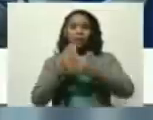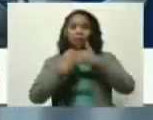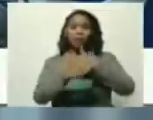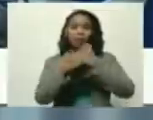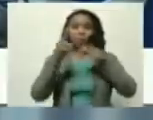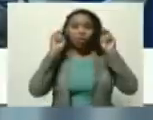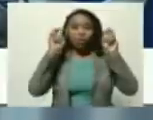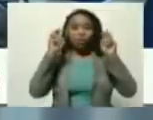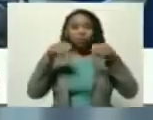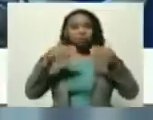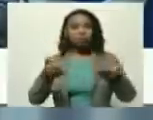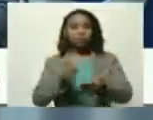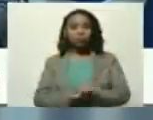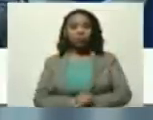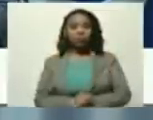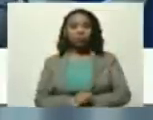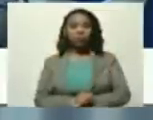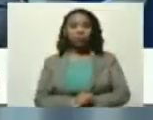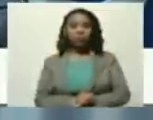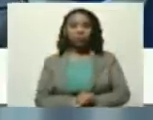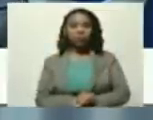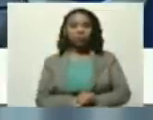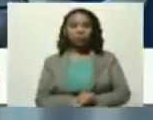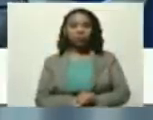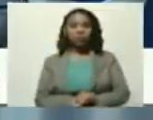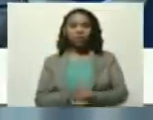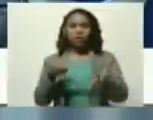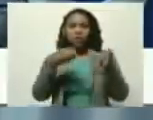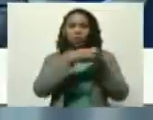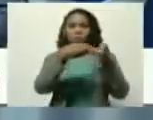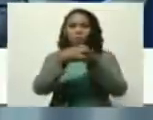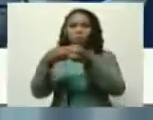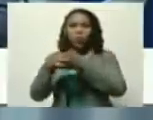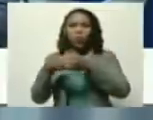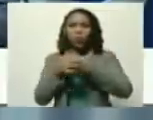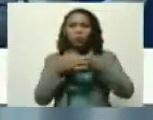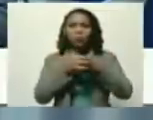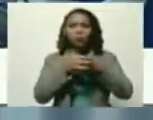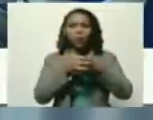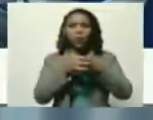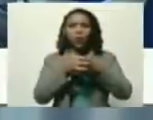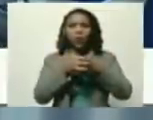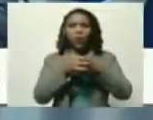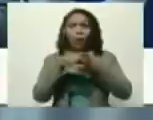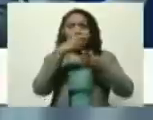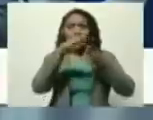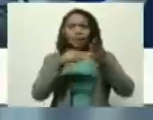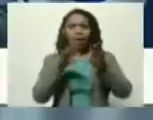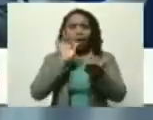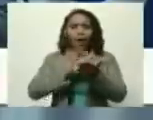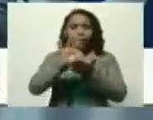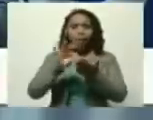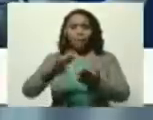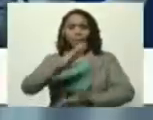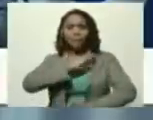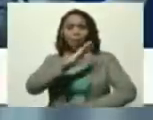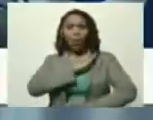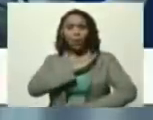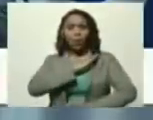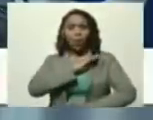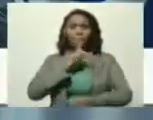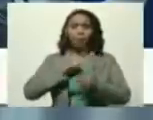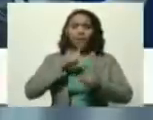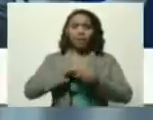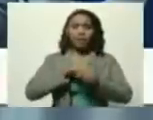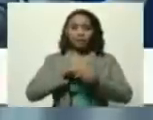de la vandalización a material estratégico perteneciente a PDVSA,